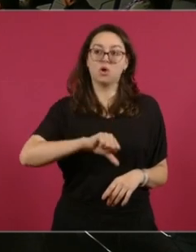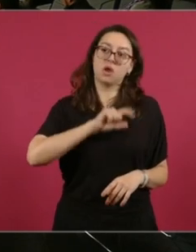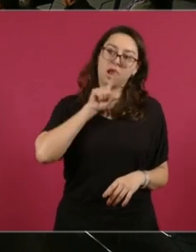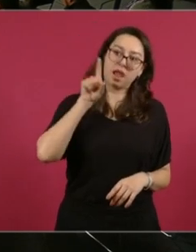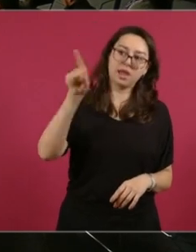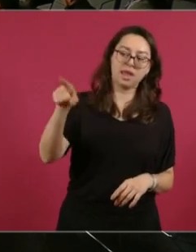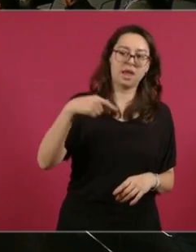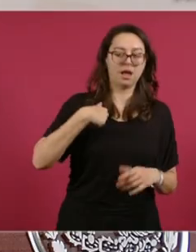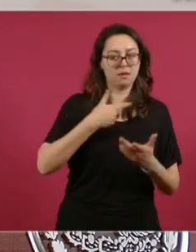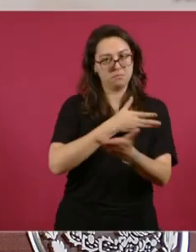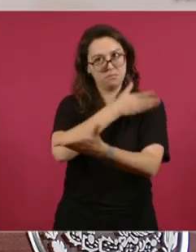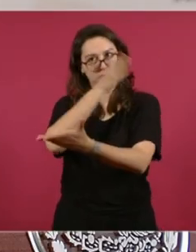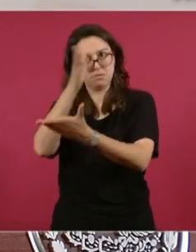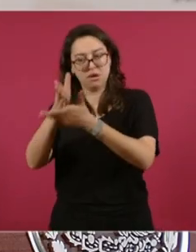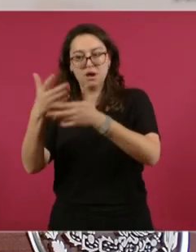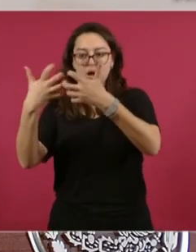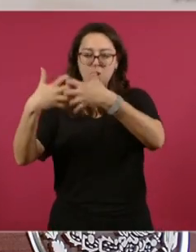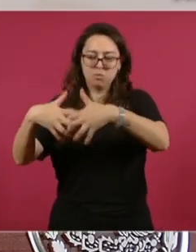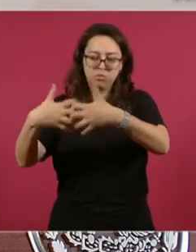y mañana